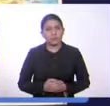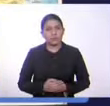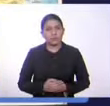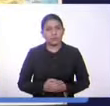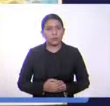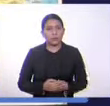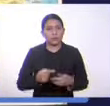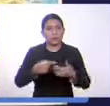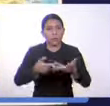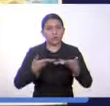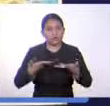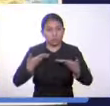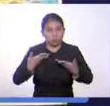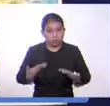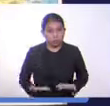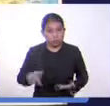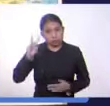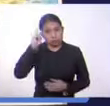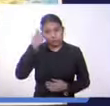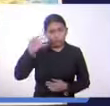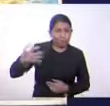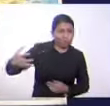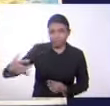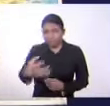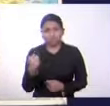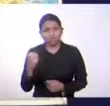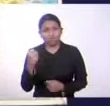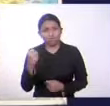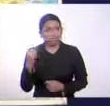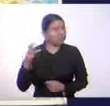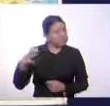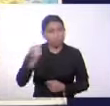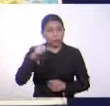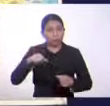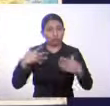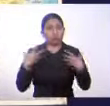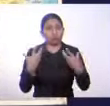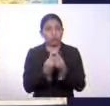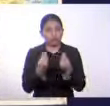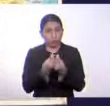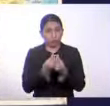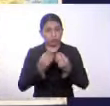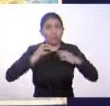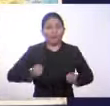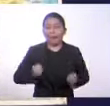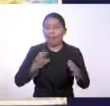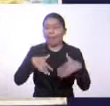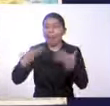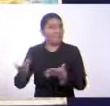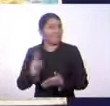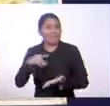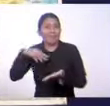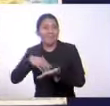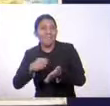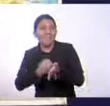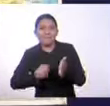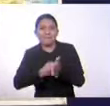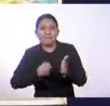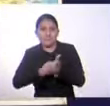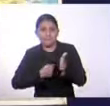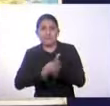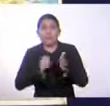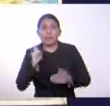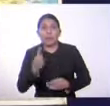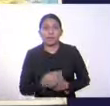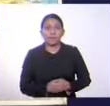como conquistas sociales. El poder no te lo regala. En segundo lugar, los derechos humanos tienen que ver también con instrumentos